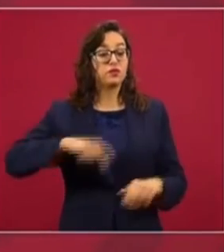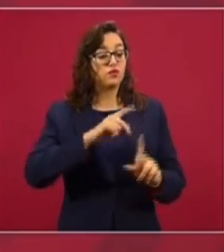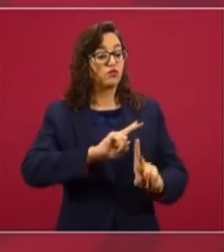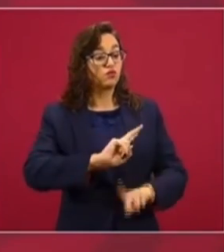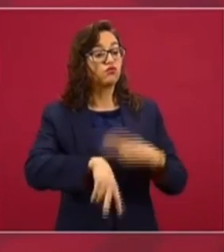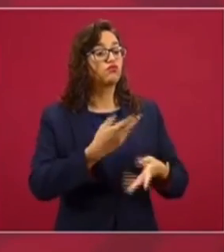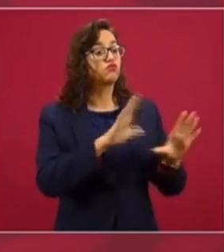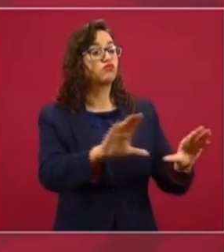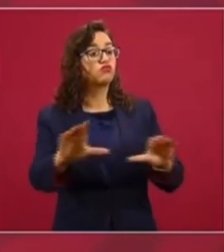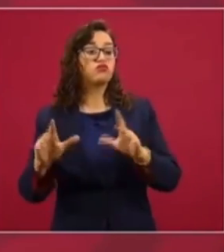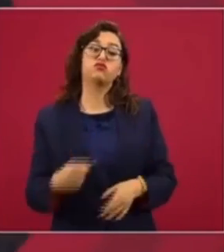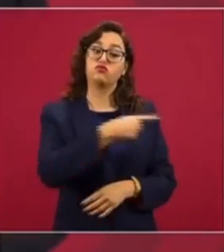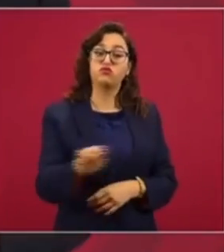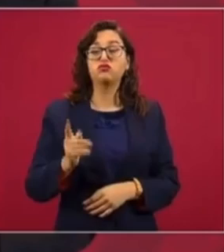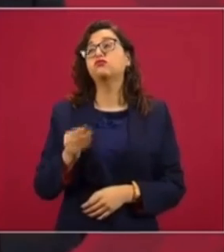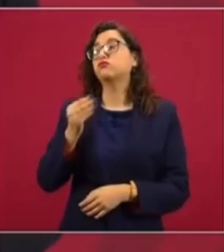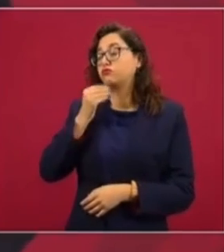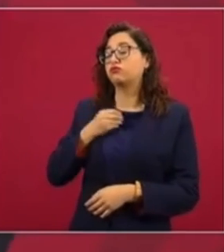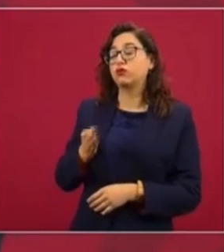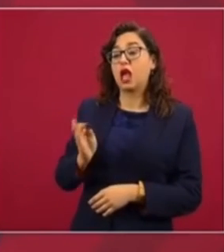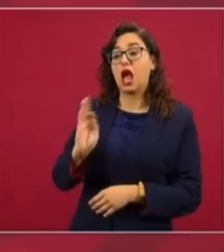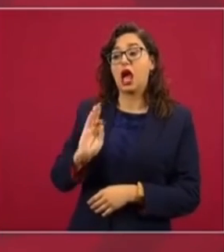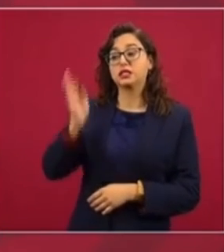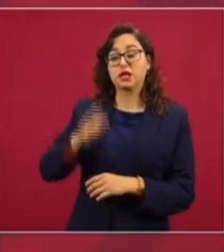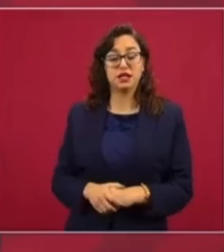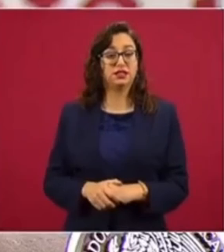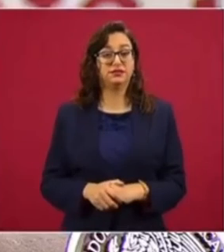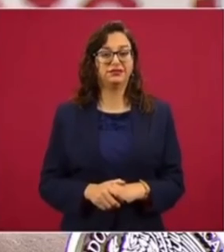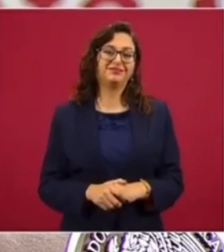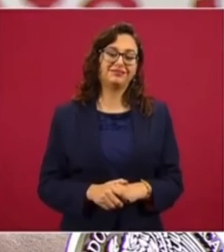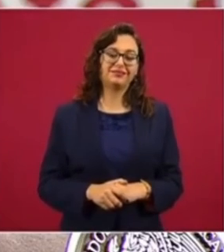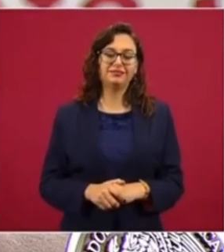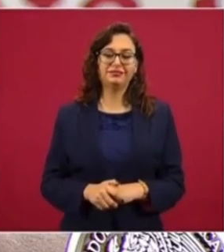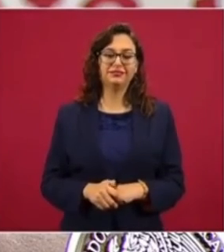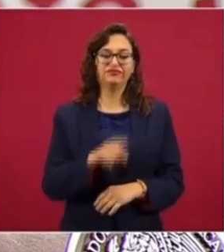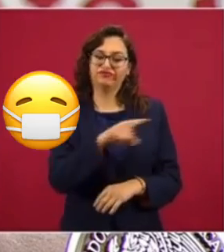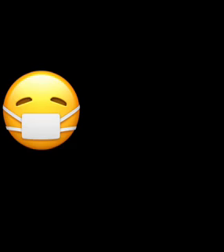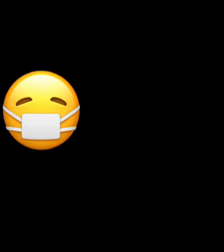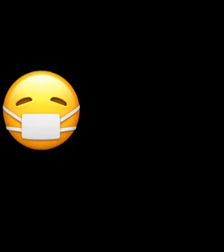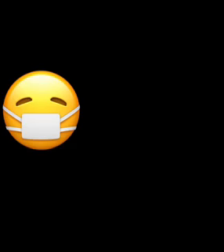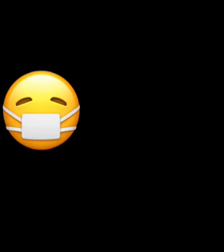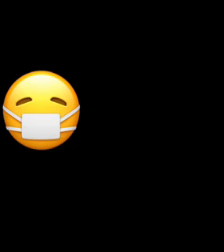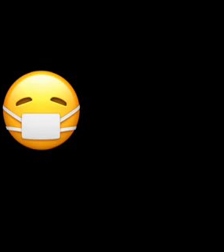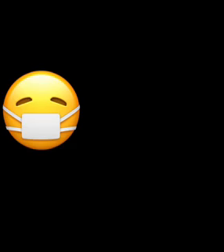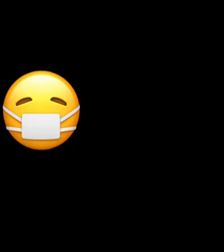eso ustedes deben de aceptar su calidad de vasallos.